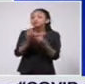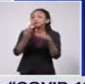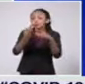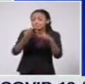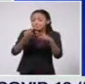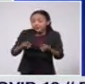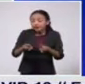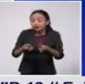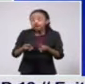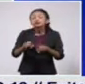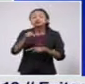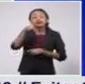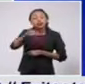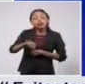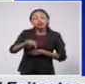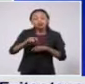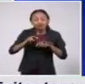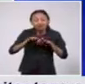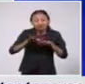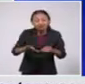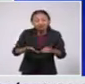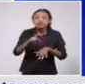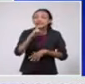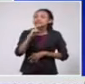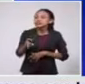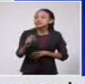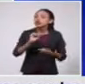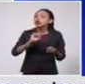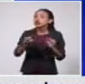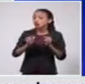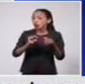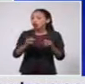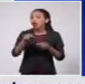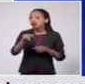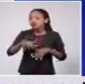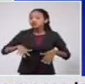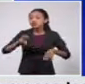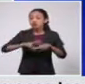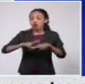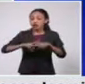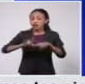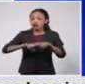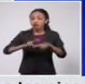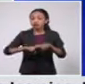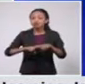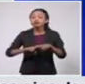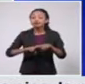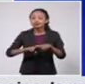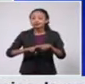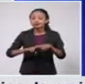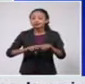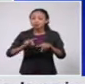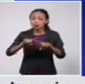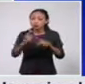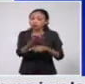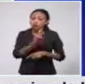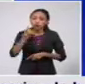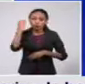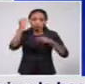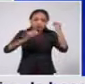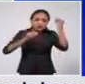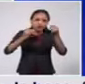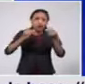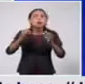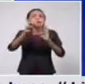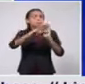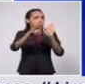es una transmisión que está costando trabajo su control y en lo cual sí consideramos que además de las medidas que